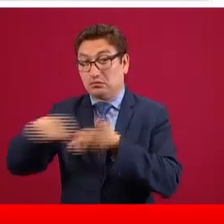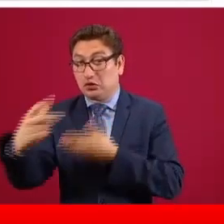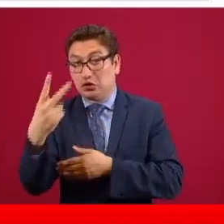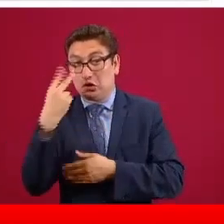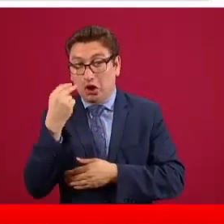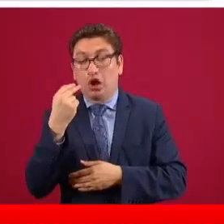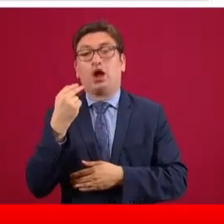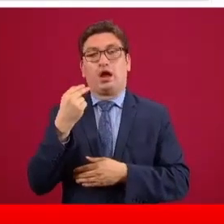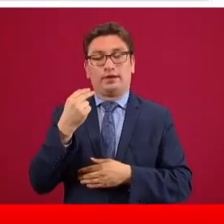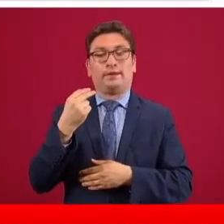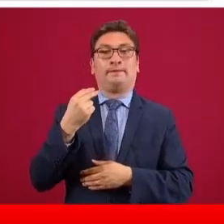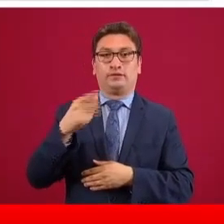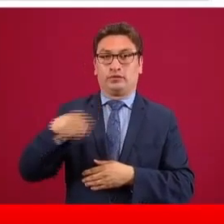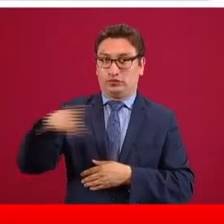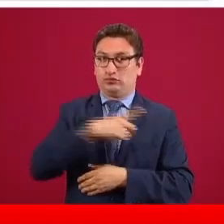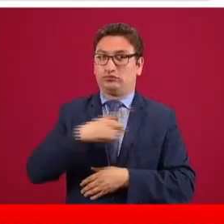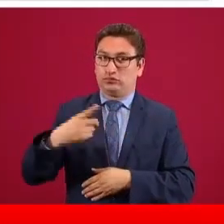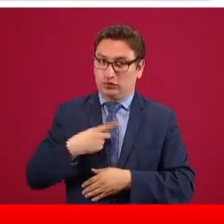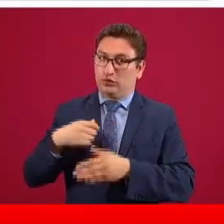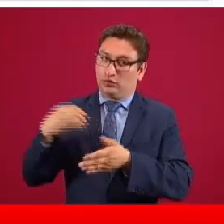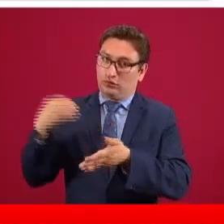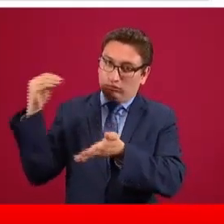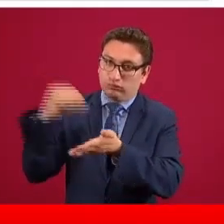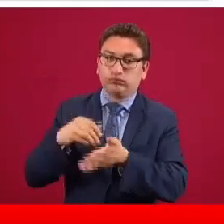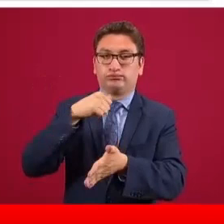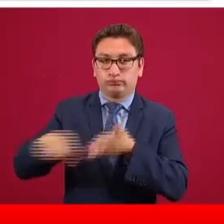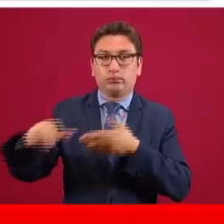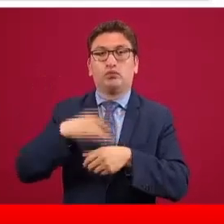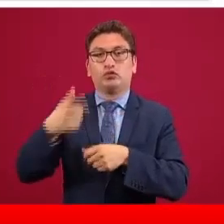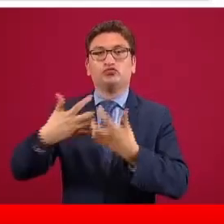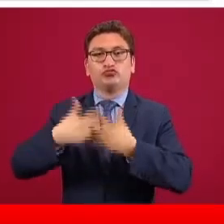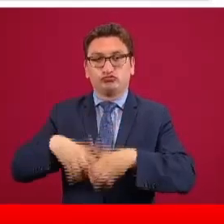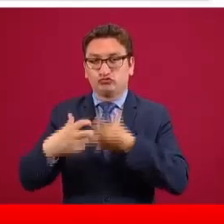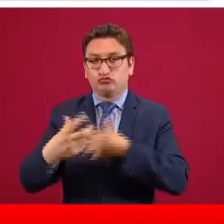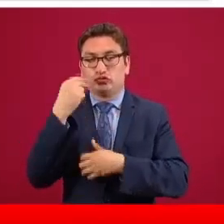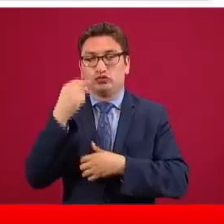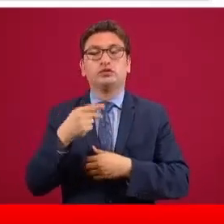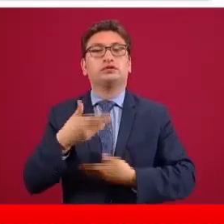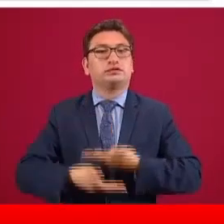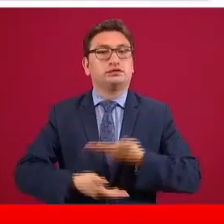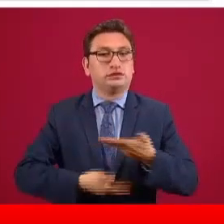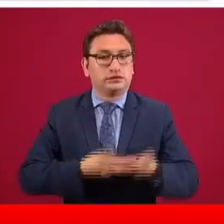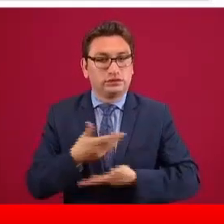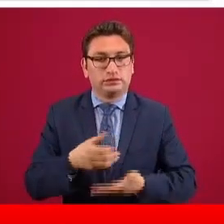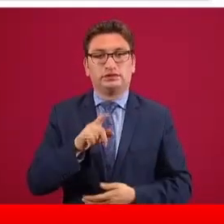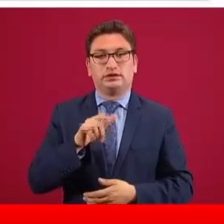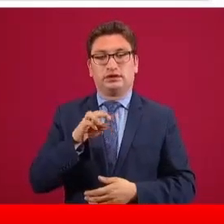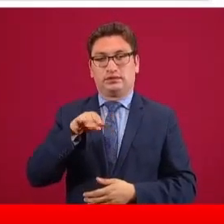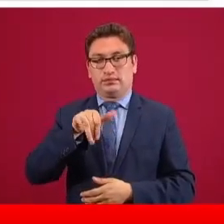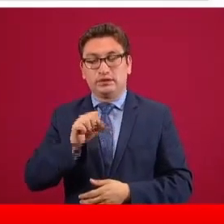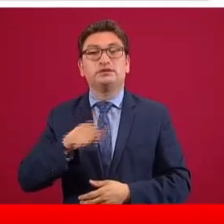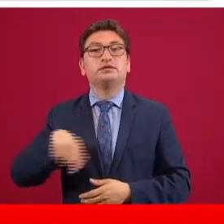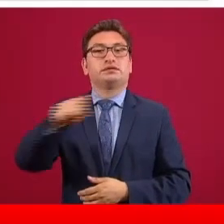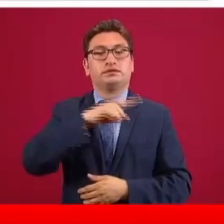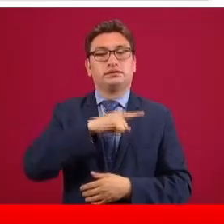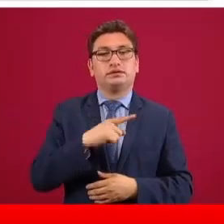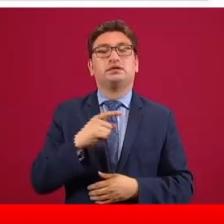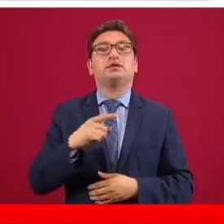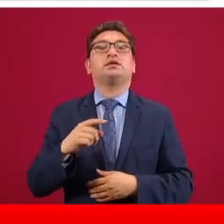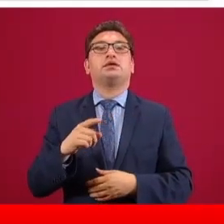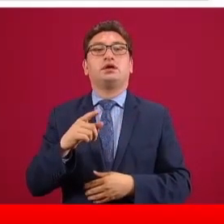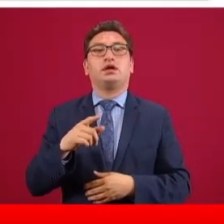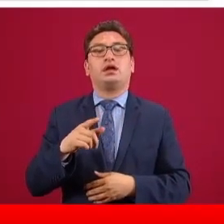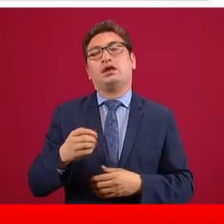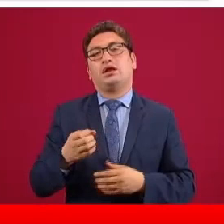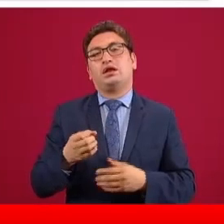sellos que les correspondían por problemas en sus bombas fue Servicio Las Ilamas, en mis paisanos de León, Guanajuato,